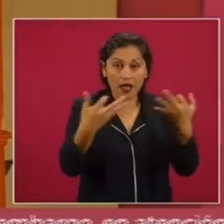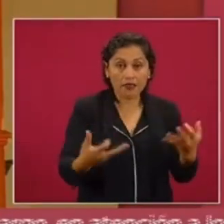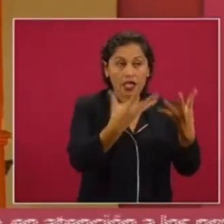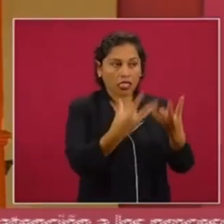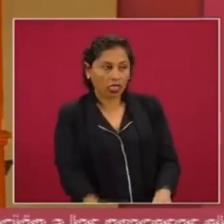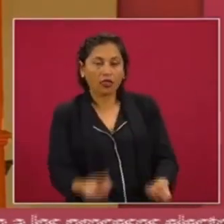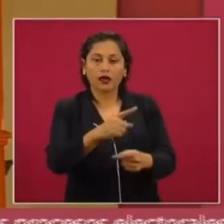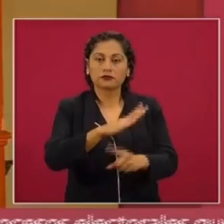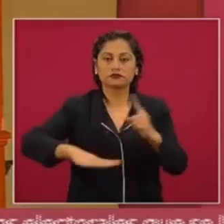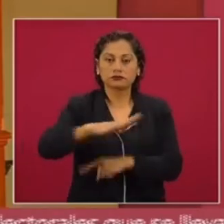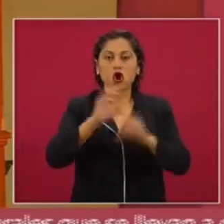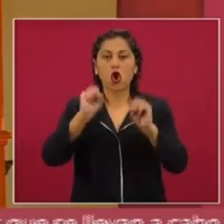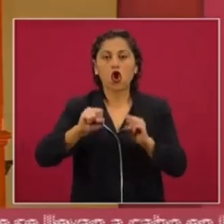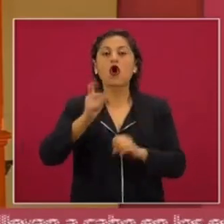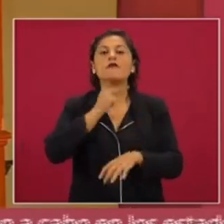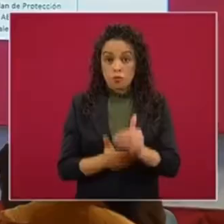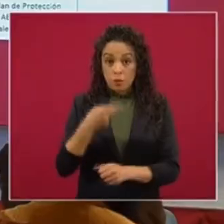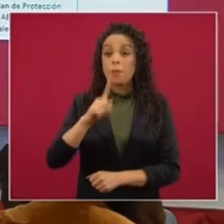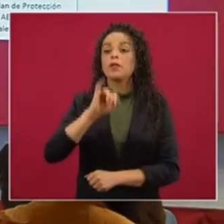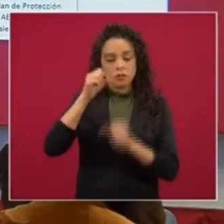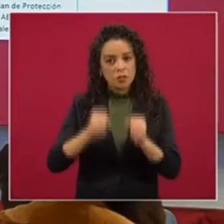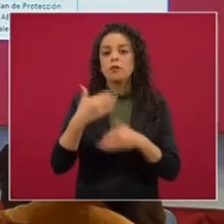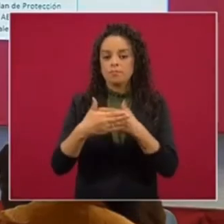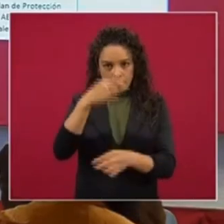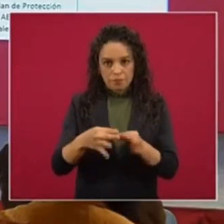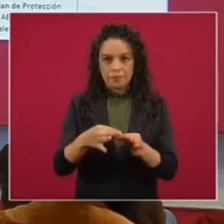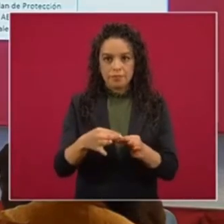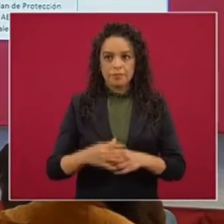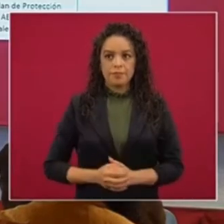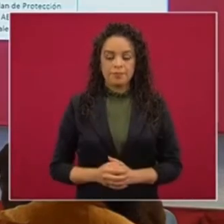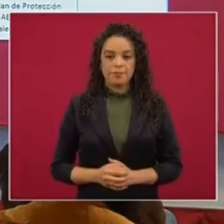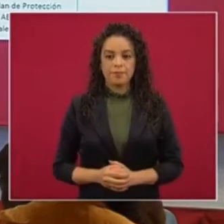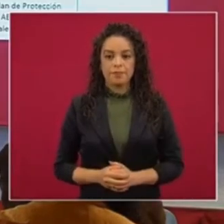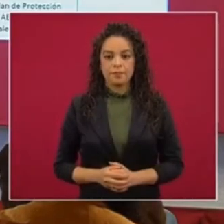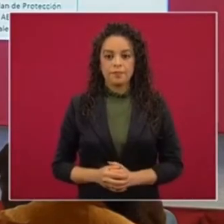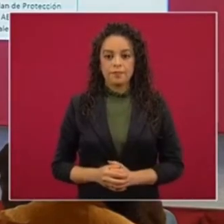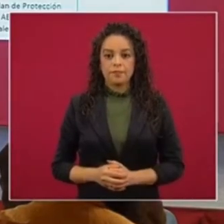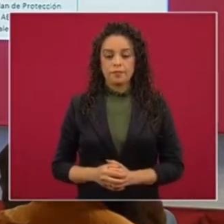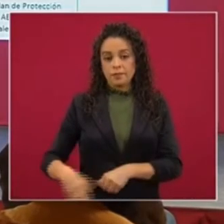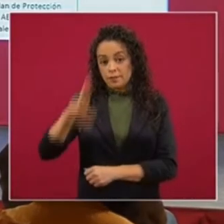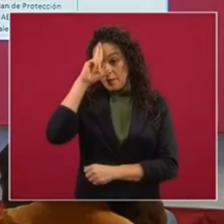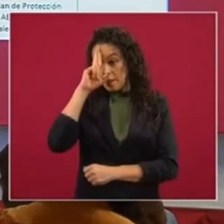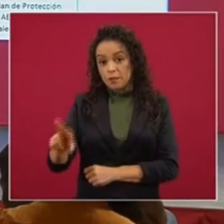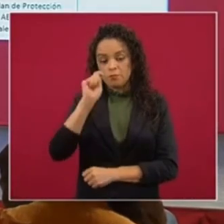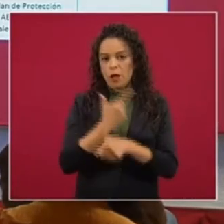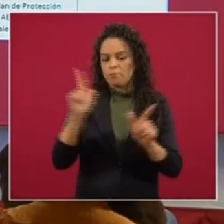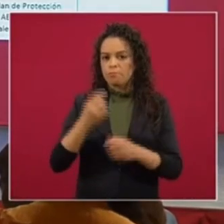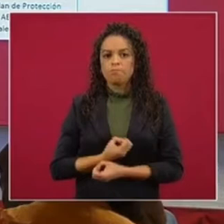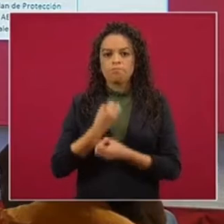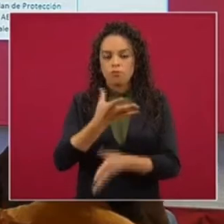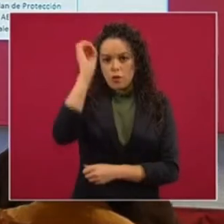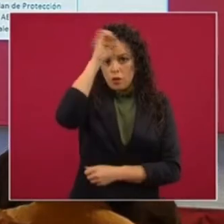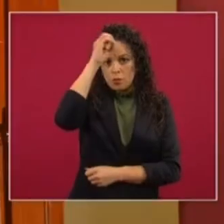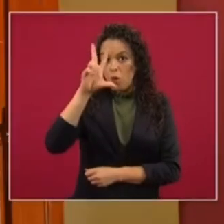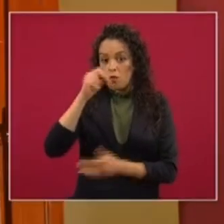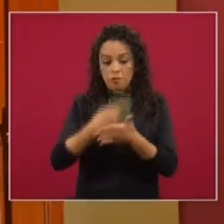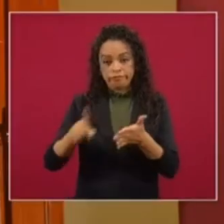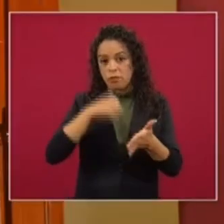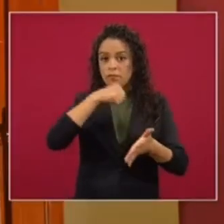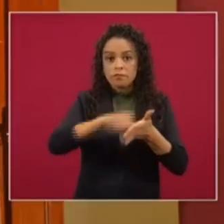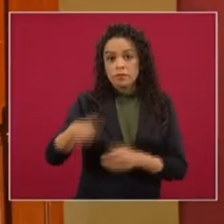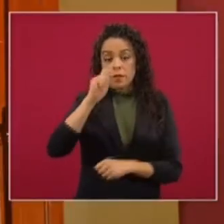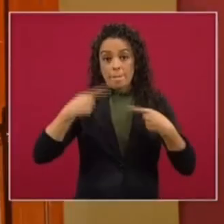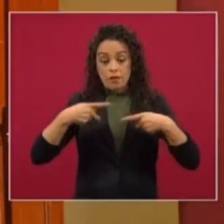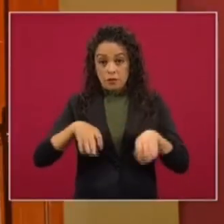como el fracking. Cumplido. 90, se respetará la libertad de expresión. Nunca el gobierno aplicará censura a ningún periodista o medio de